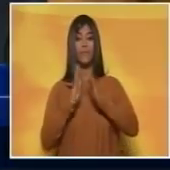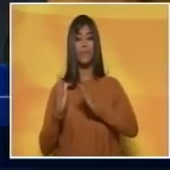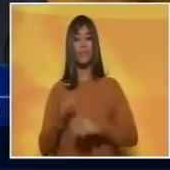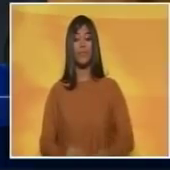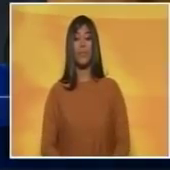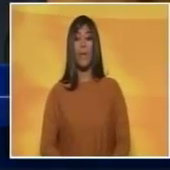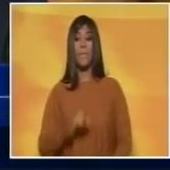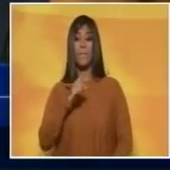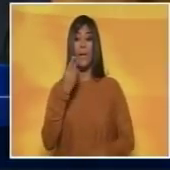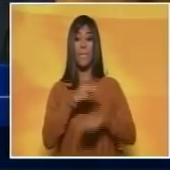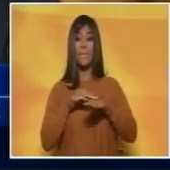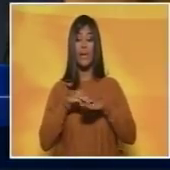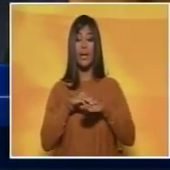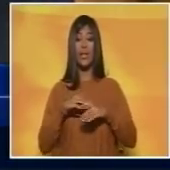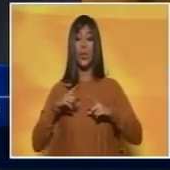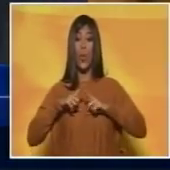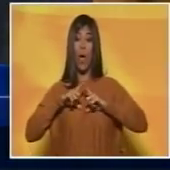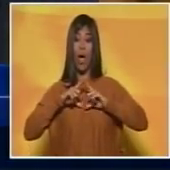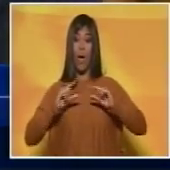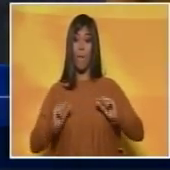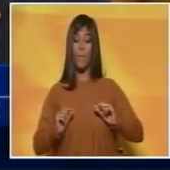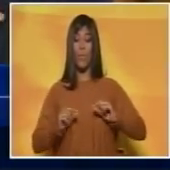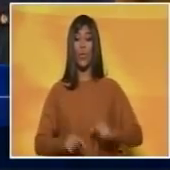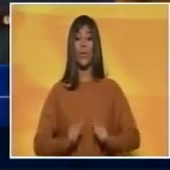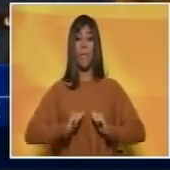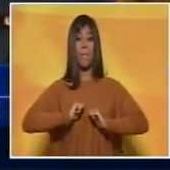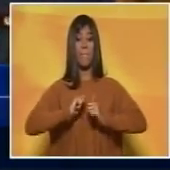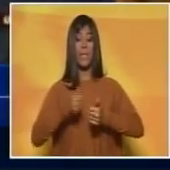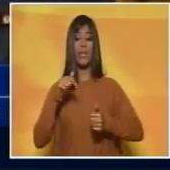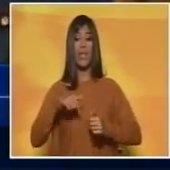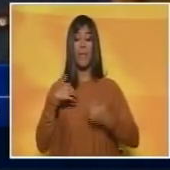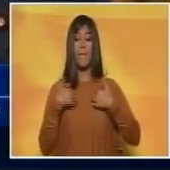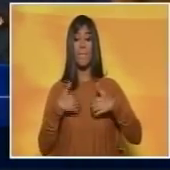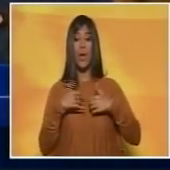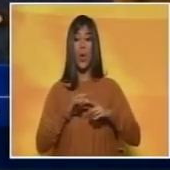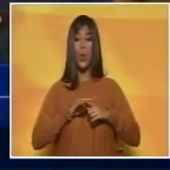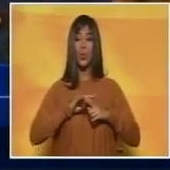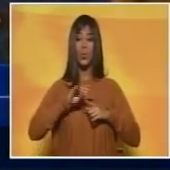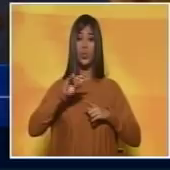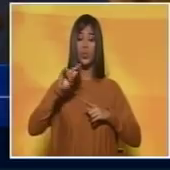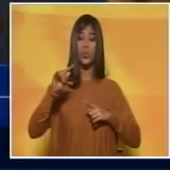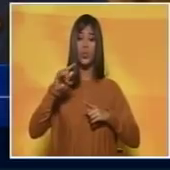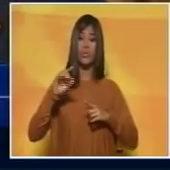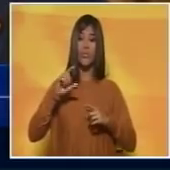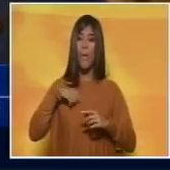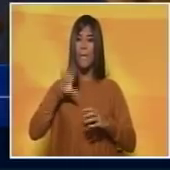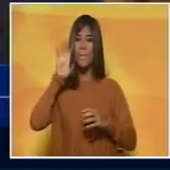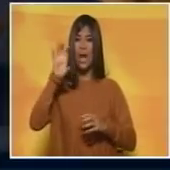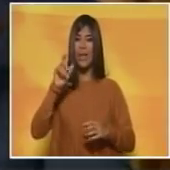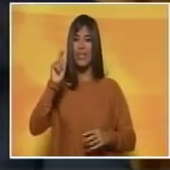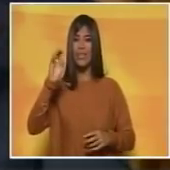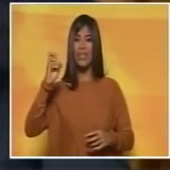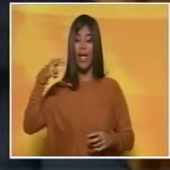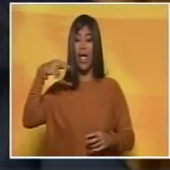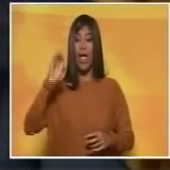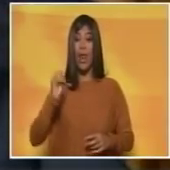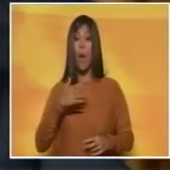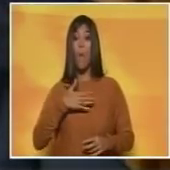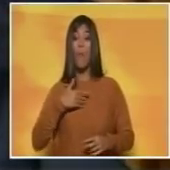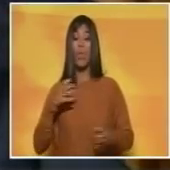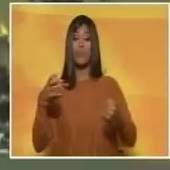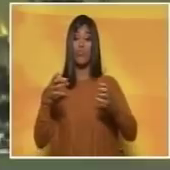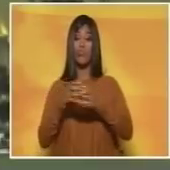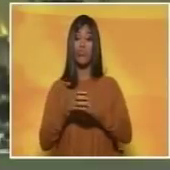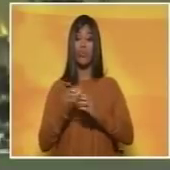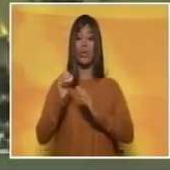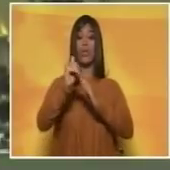El primer ministro japonés Shinzo Abe iniciará este miércoles un viaje a Teherán de 24 horas que le permitirá reunirse con las más